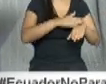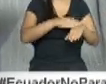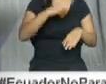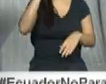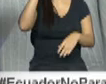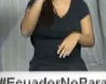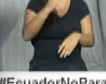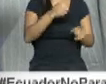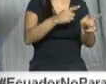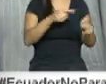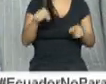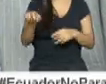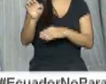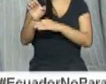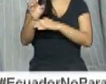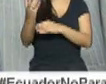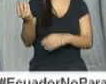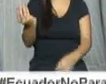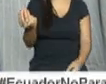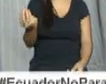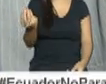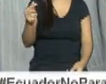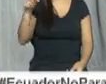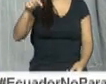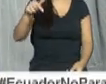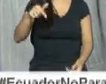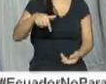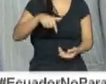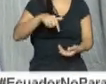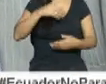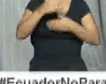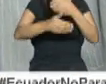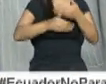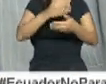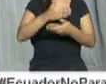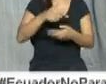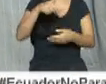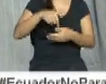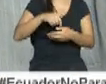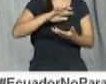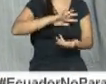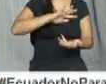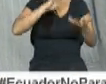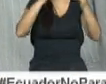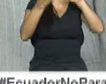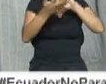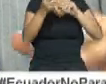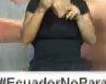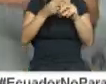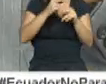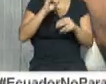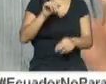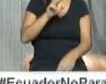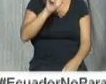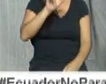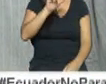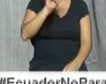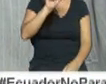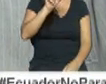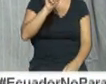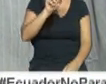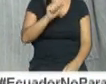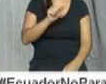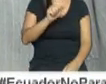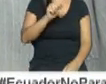en que aquí procesos políticos como la Revolución Juliana, como el gobierno de Rodríguez Lara, el mismo nacimiento de las Fuerzas